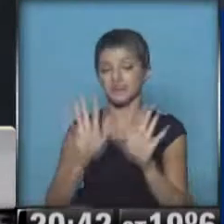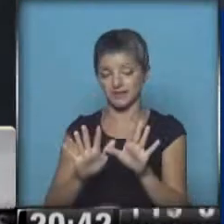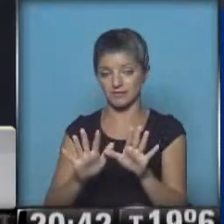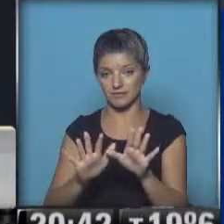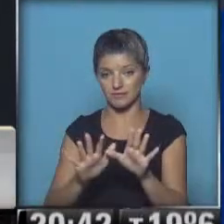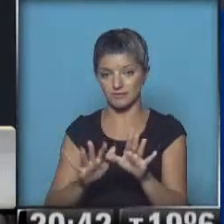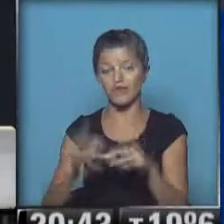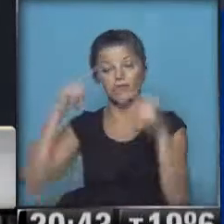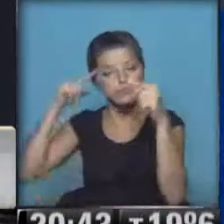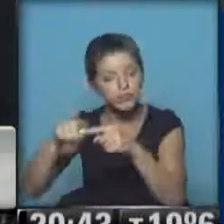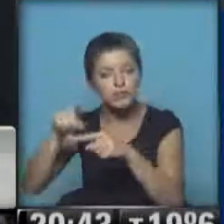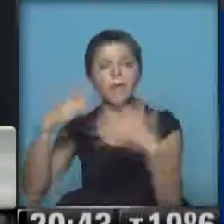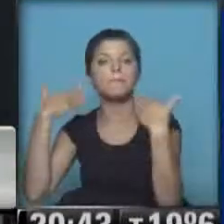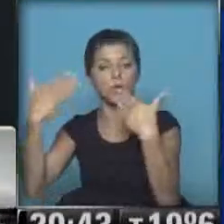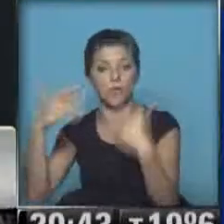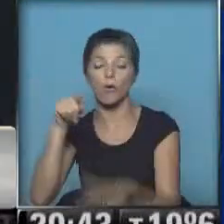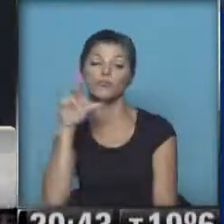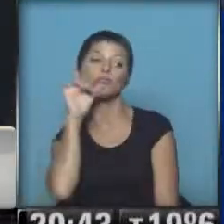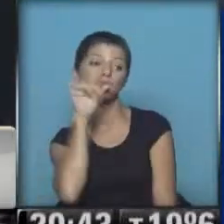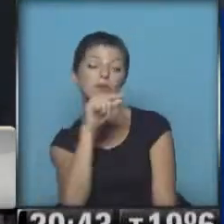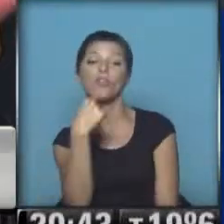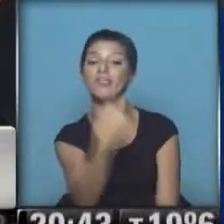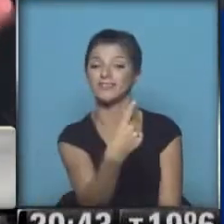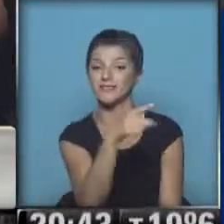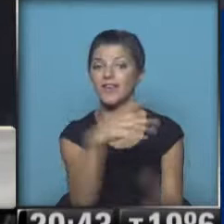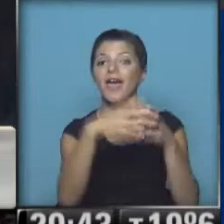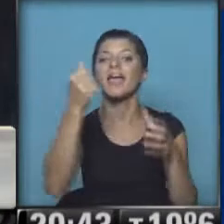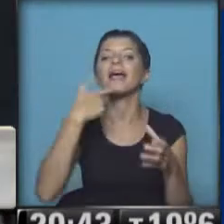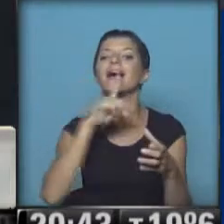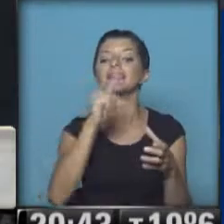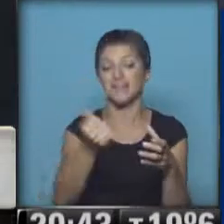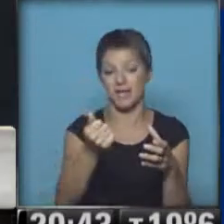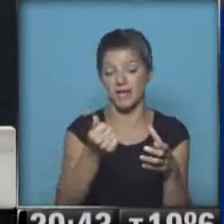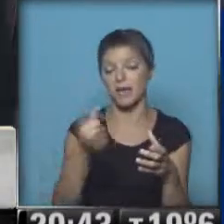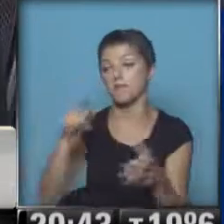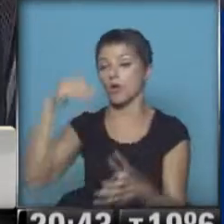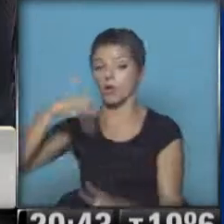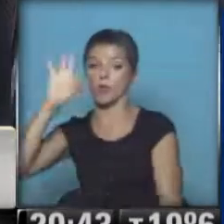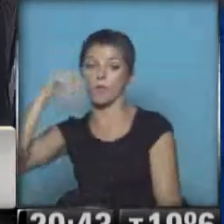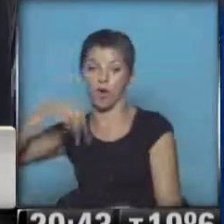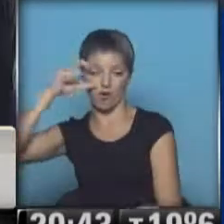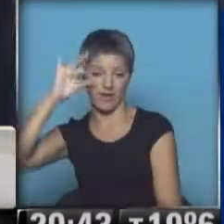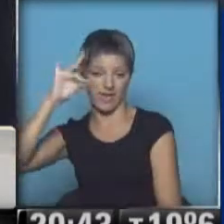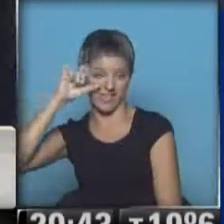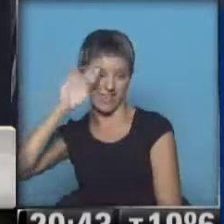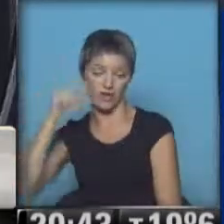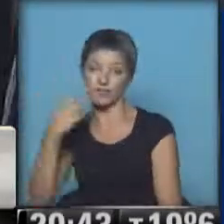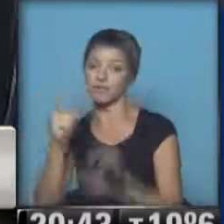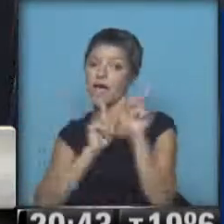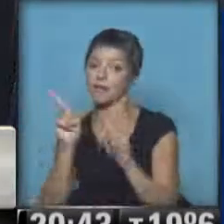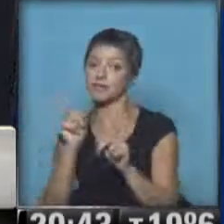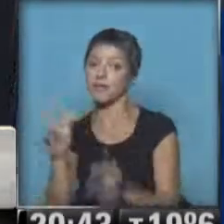desafío que tiene Podemos cuando critica lo que ellos denominan la casta. Ahora, cuando Juan Carlos Monedero dice que a veces